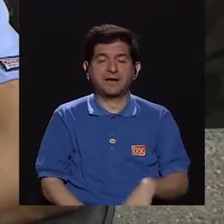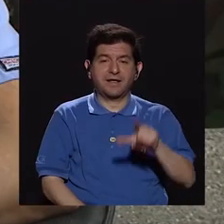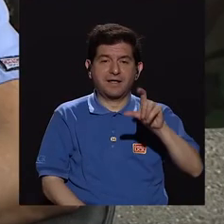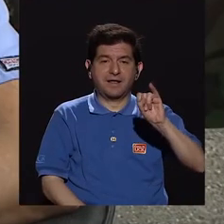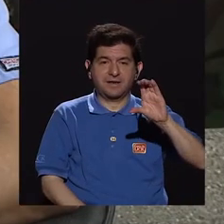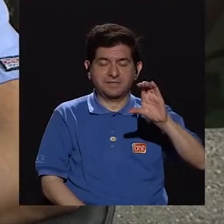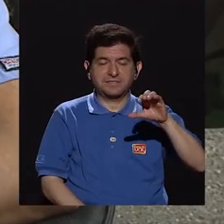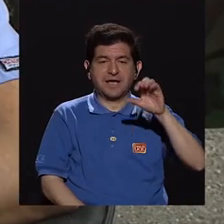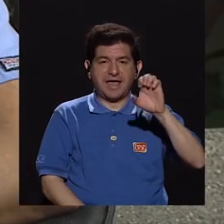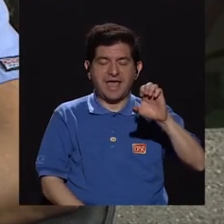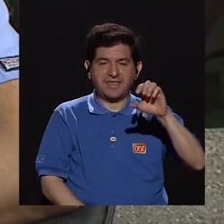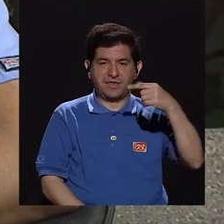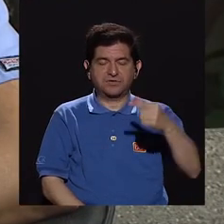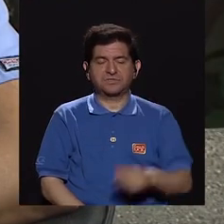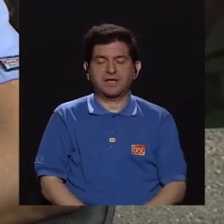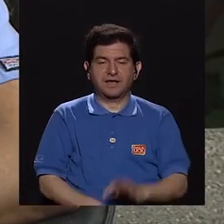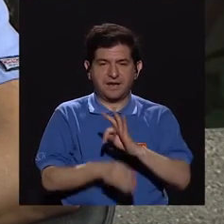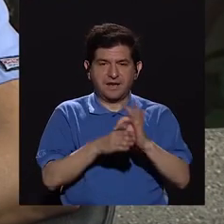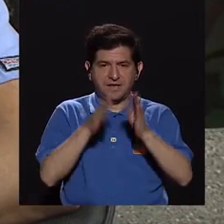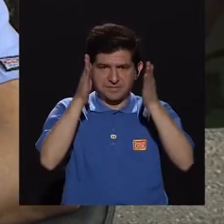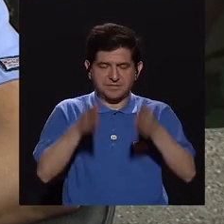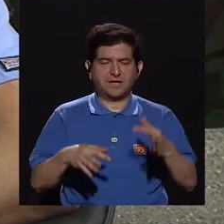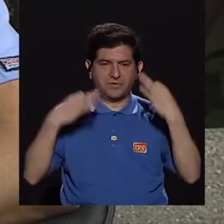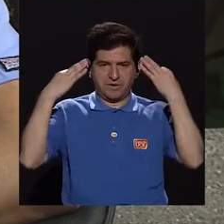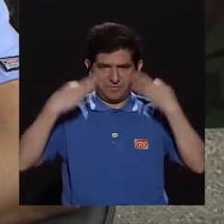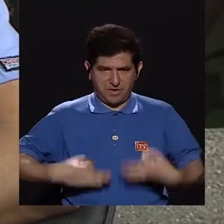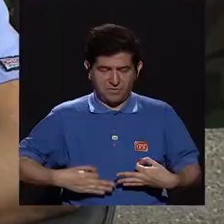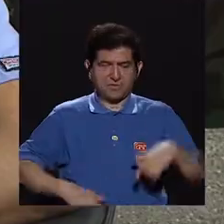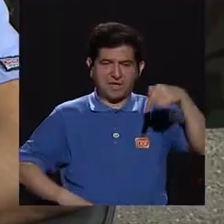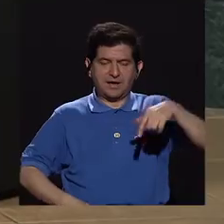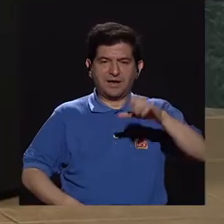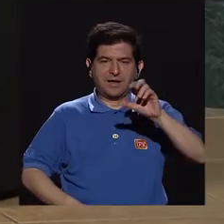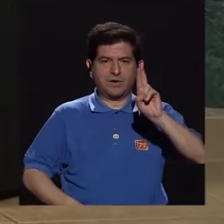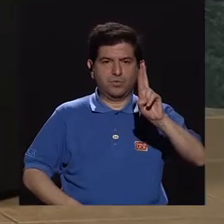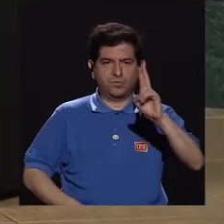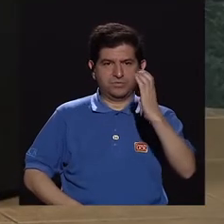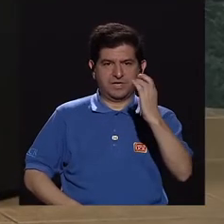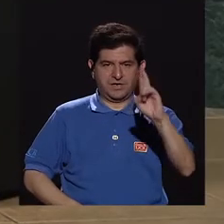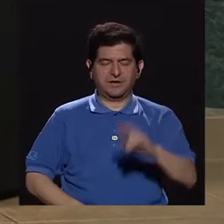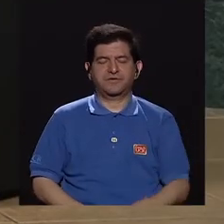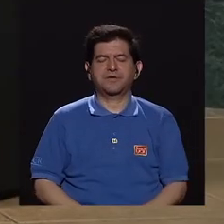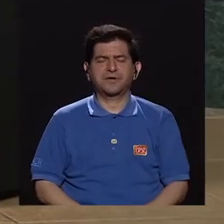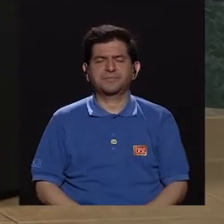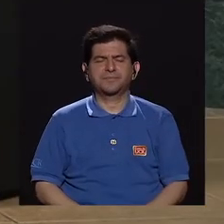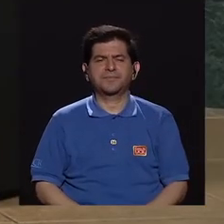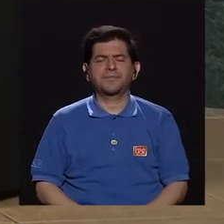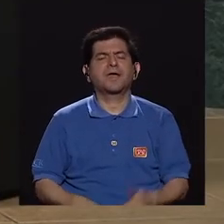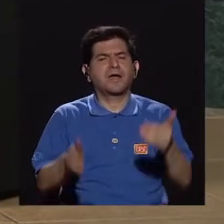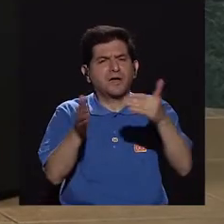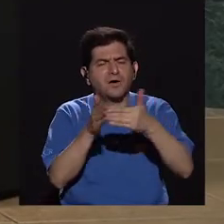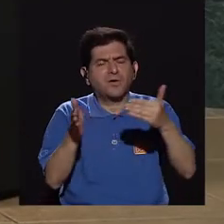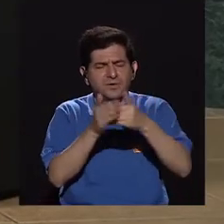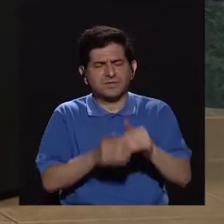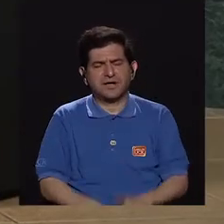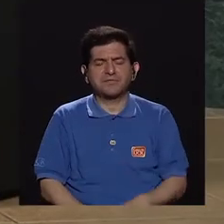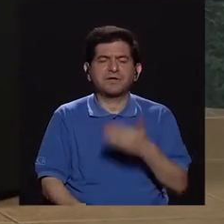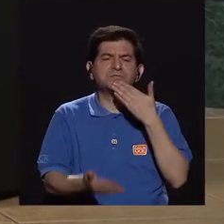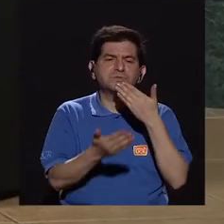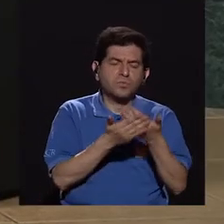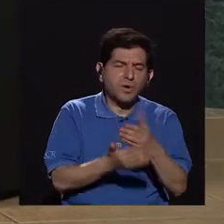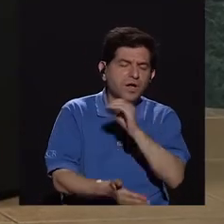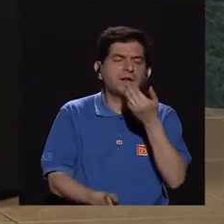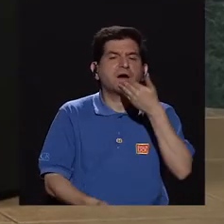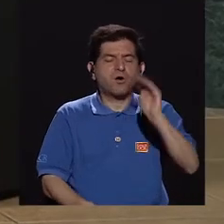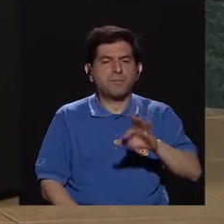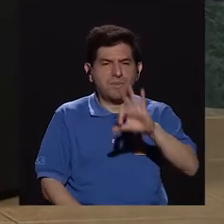Eddie González, terapeuta físico de la Universidad de Costa Rica. Eddie, retomando esto de las buenas y